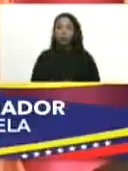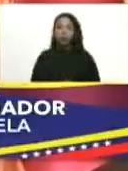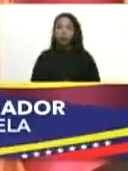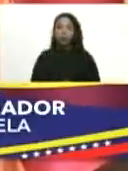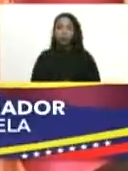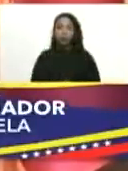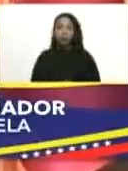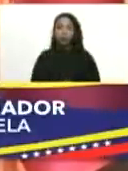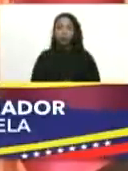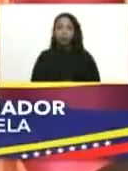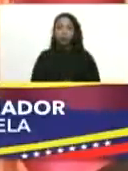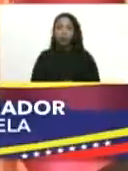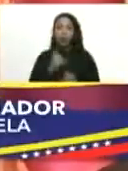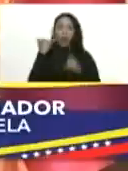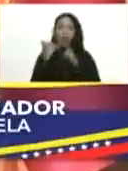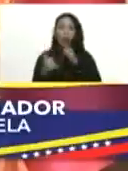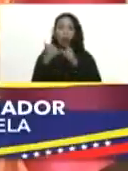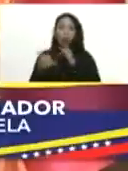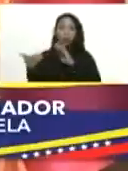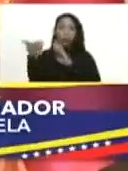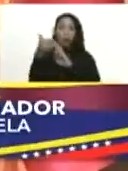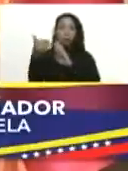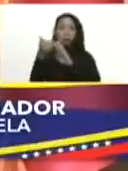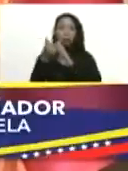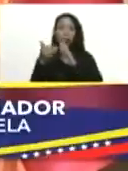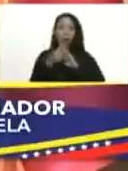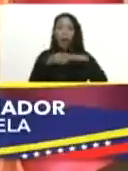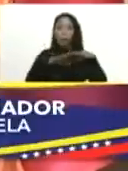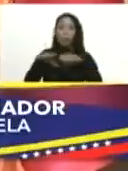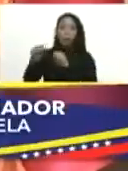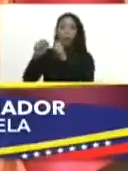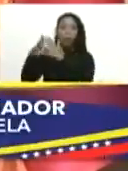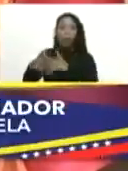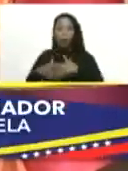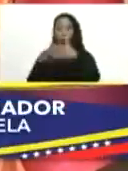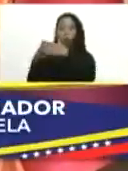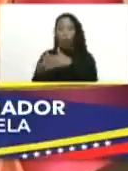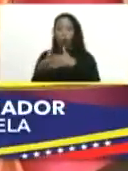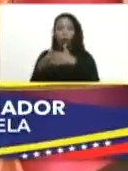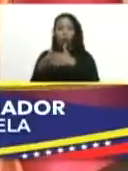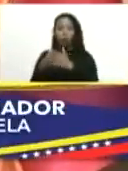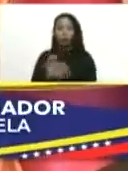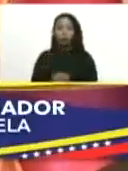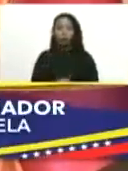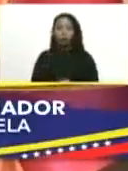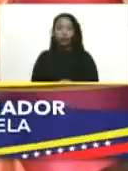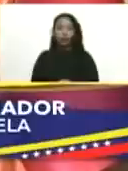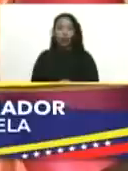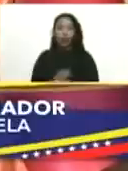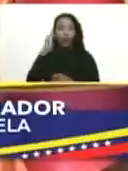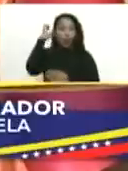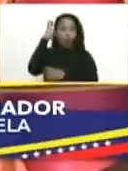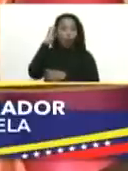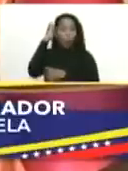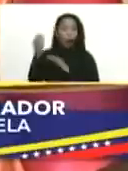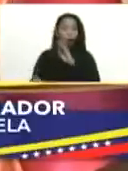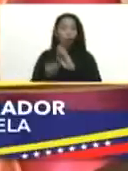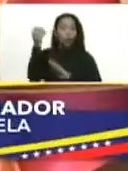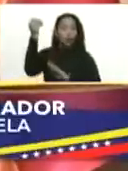Y ante las últimas agresiones del imperialismo norteamericano y de Occidente contra